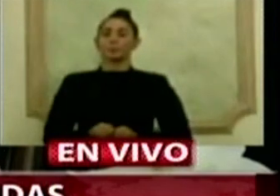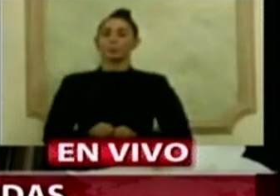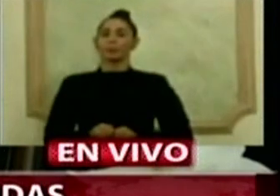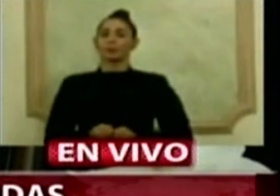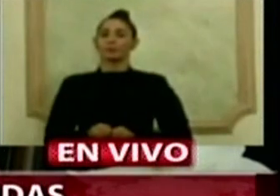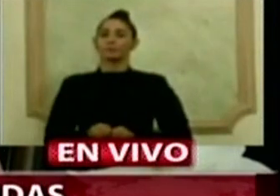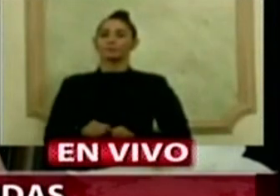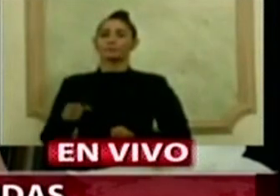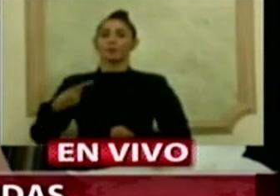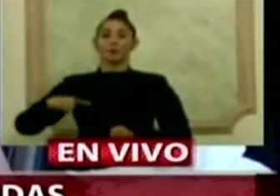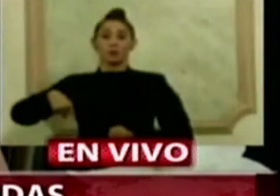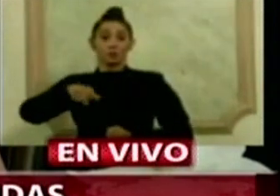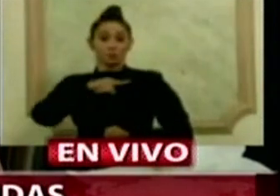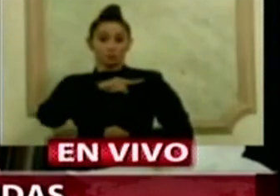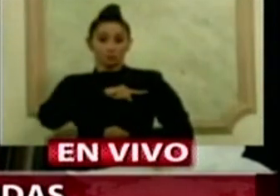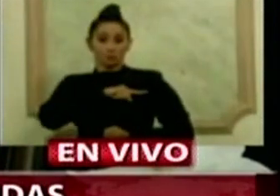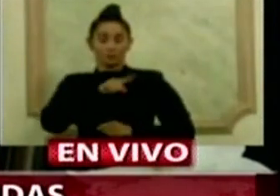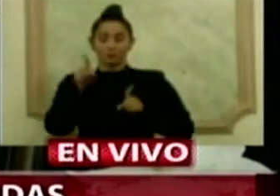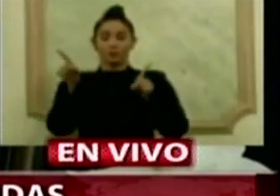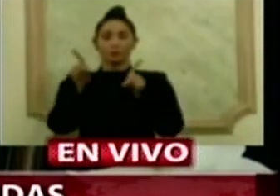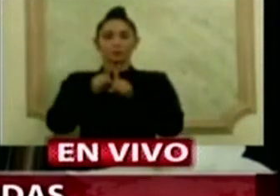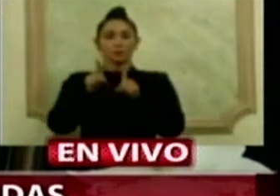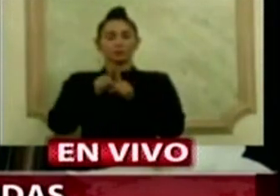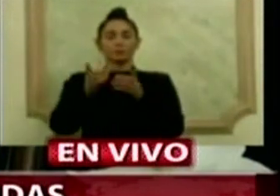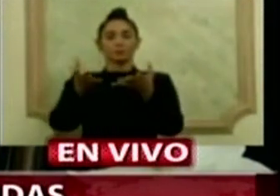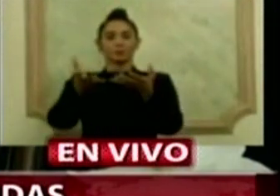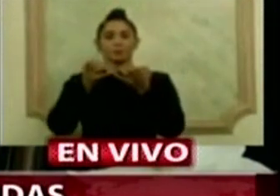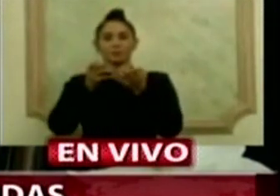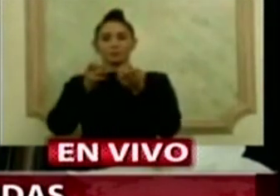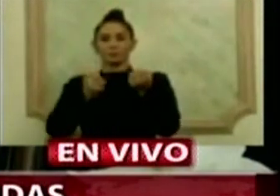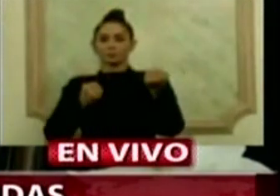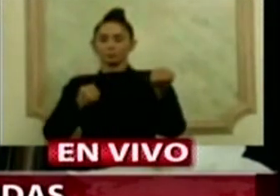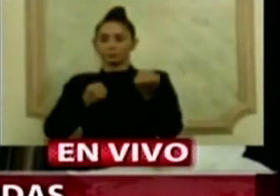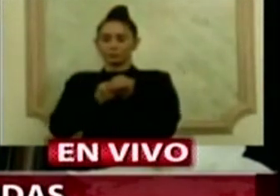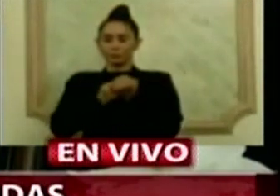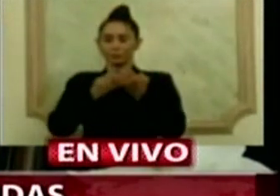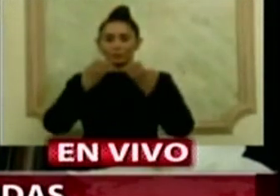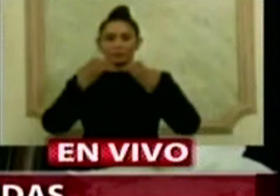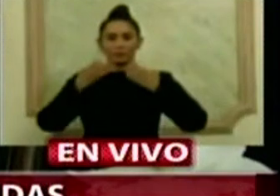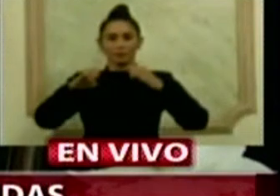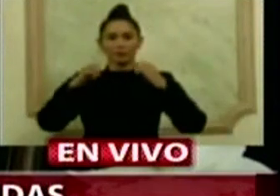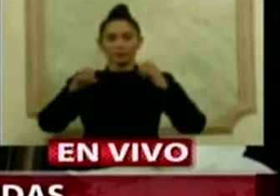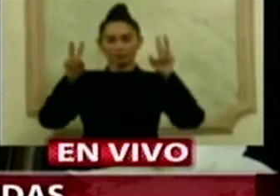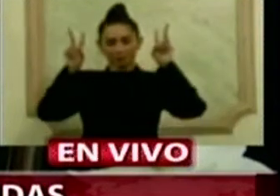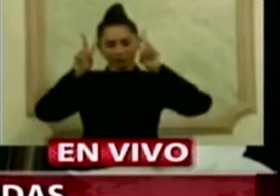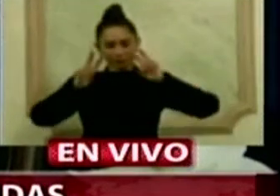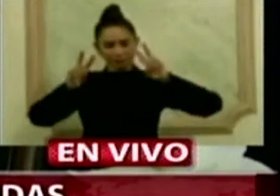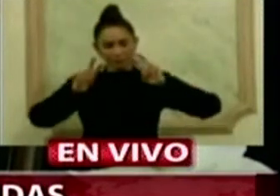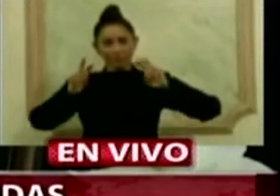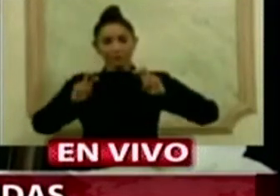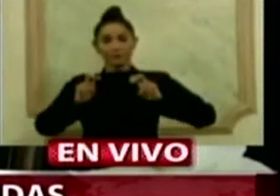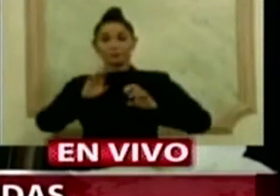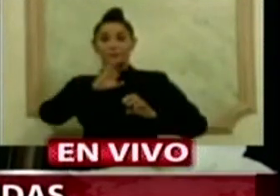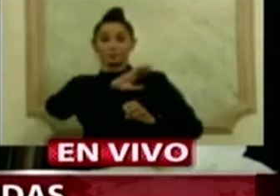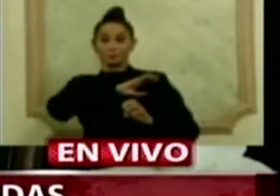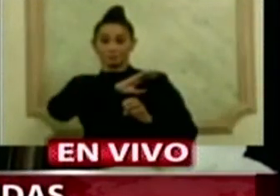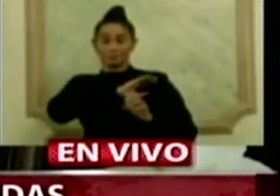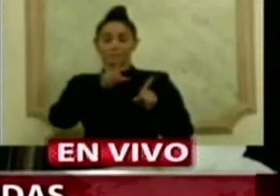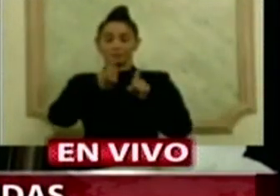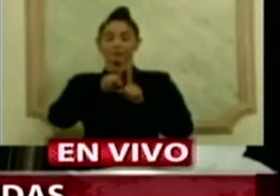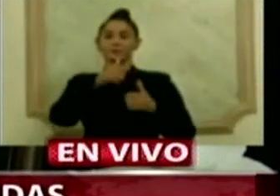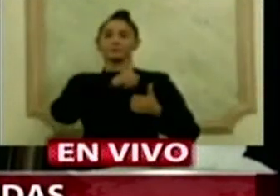Nosotros también veremos cómo estamos reforzando todo lo que es la vigilancia militar y policial para asegurar